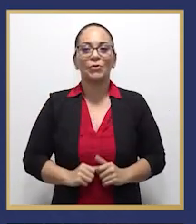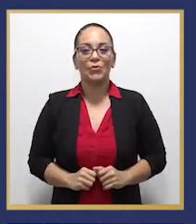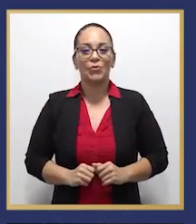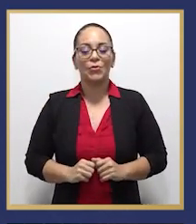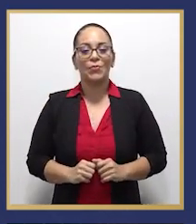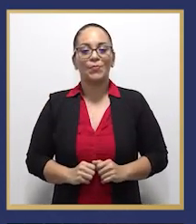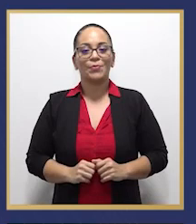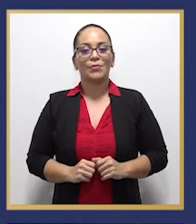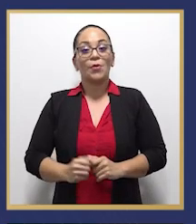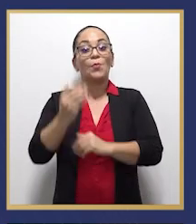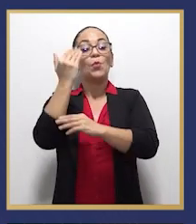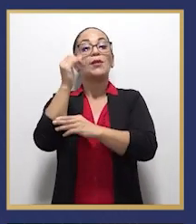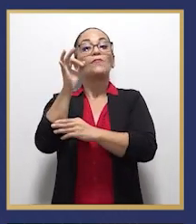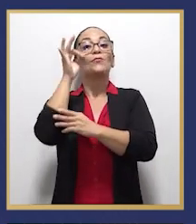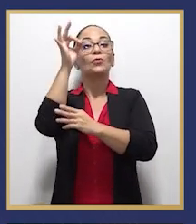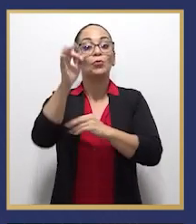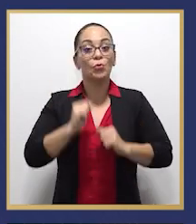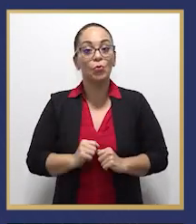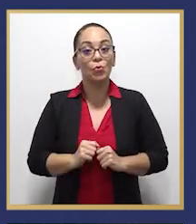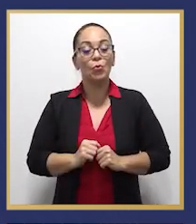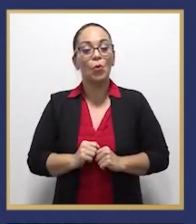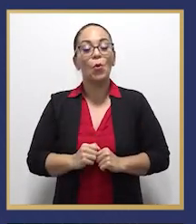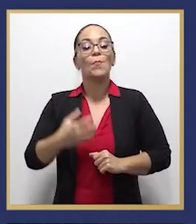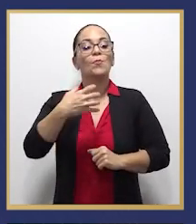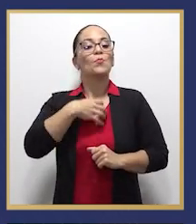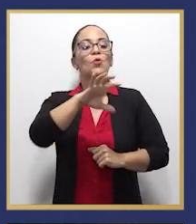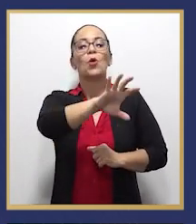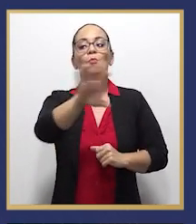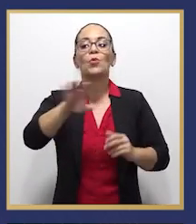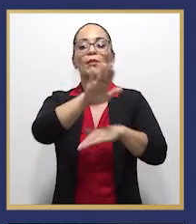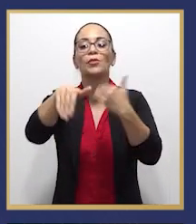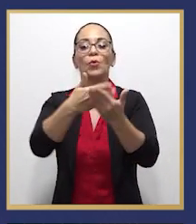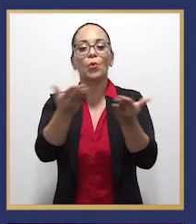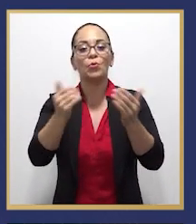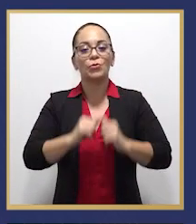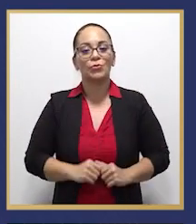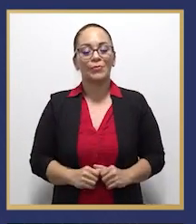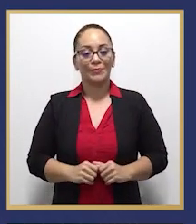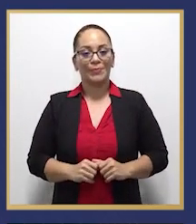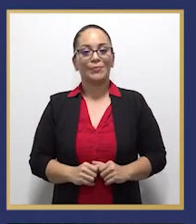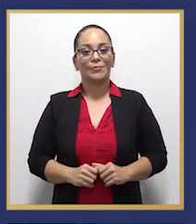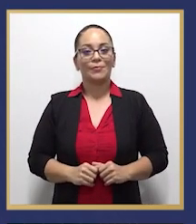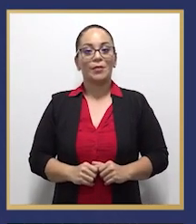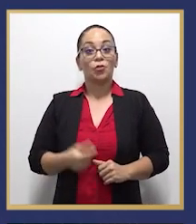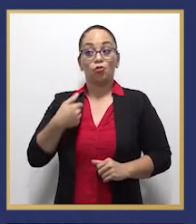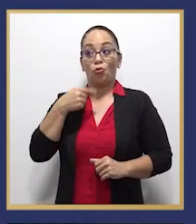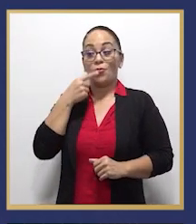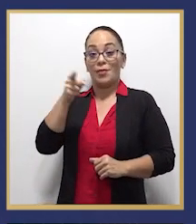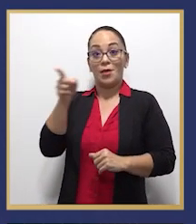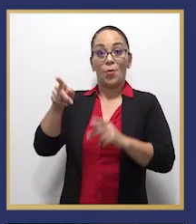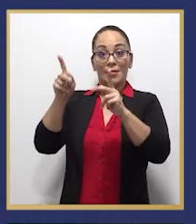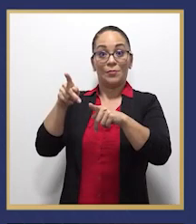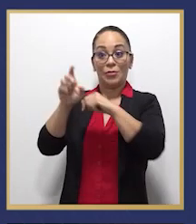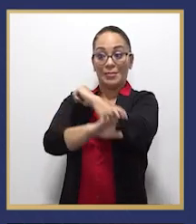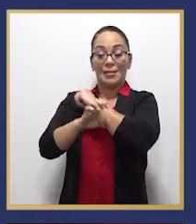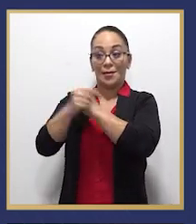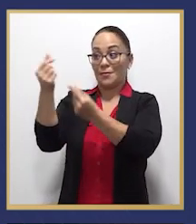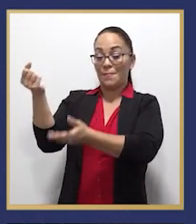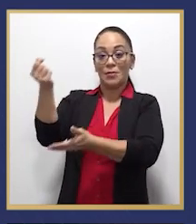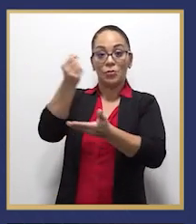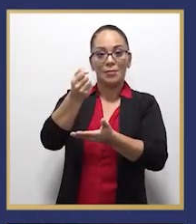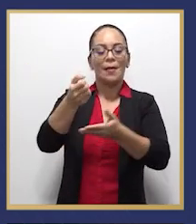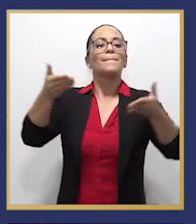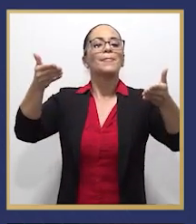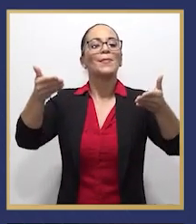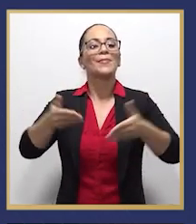futuro porque el futuro nos pertenece a todos señores inversionistas Bienvenidos a